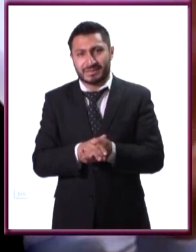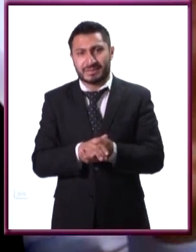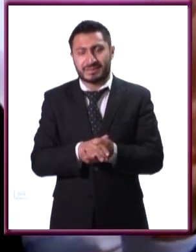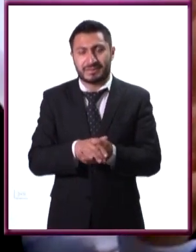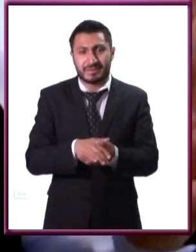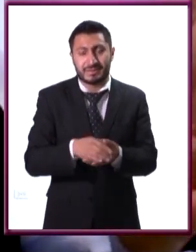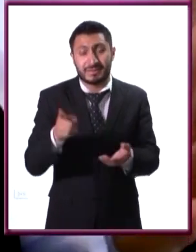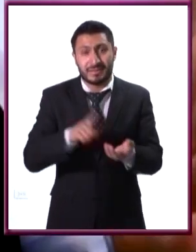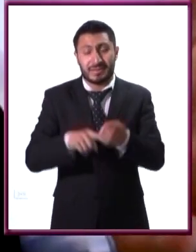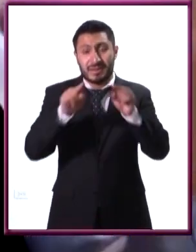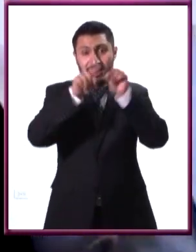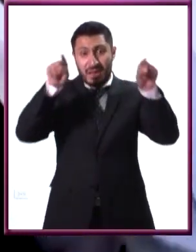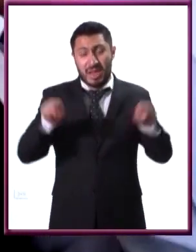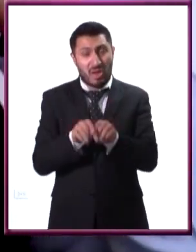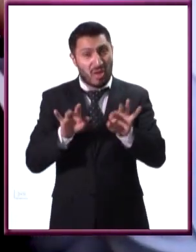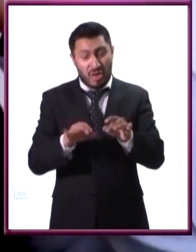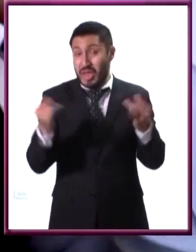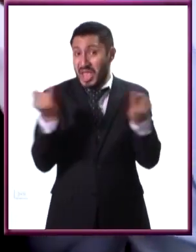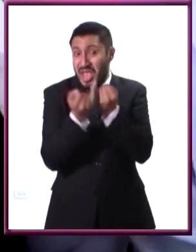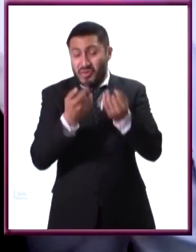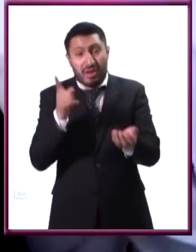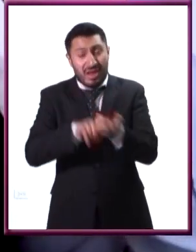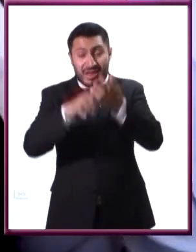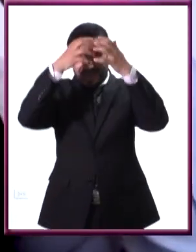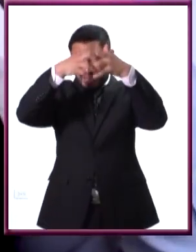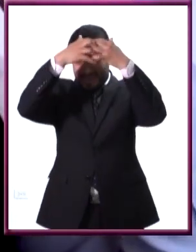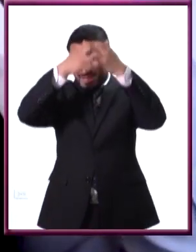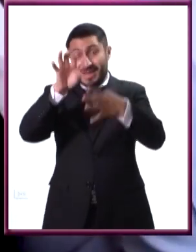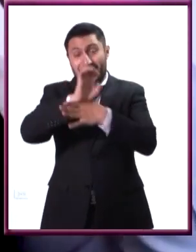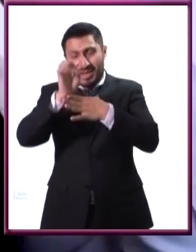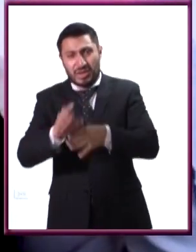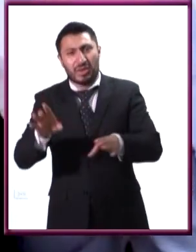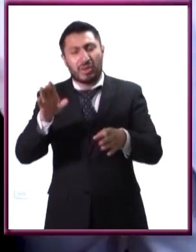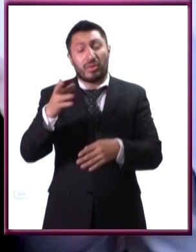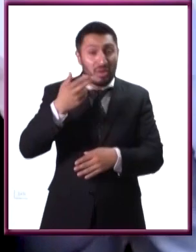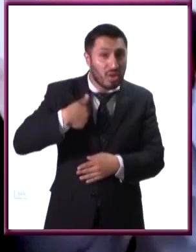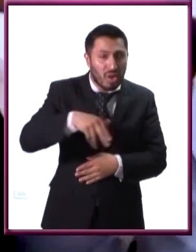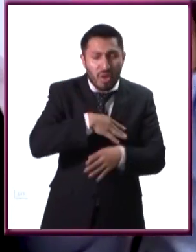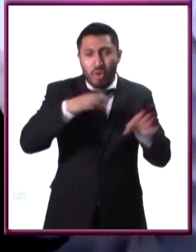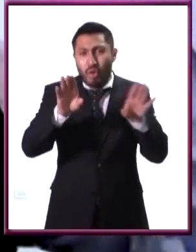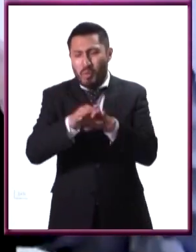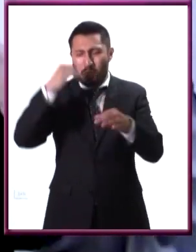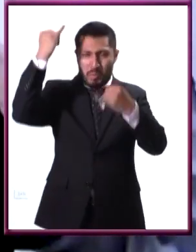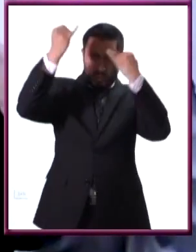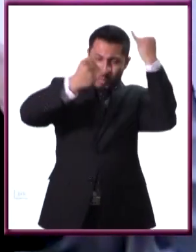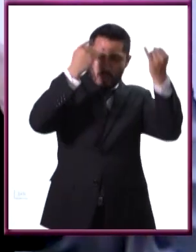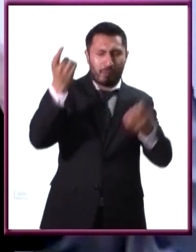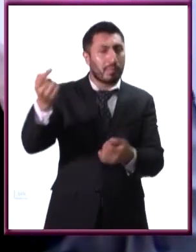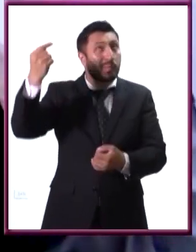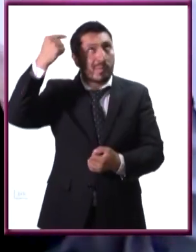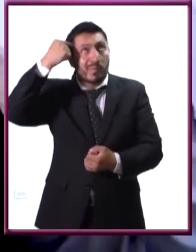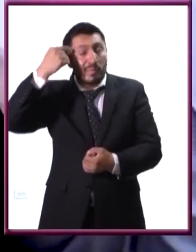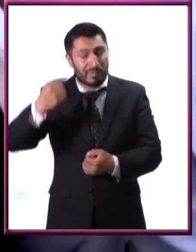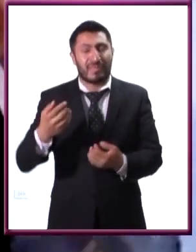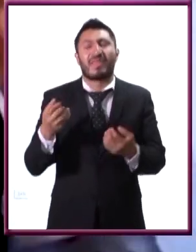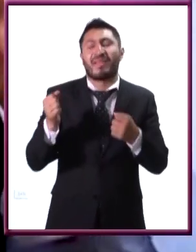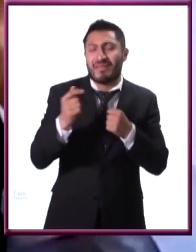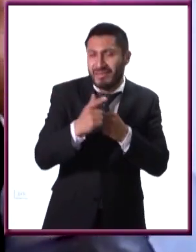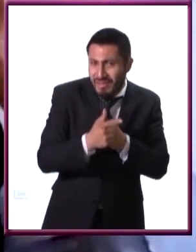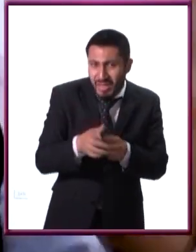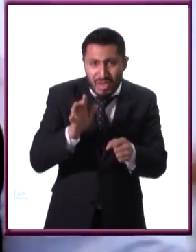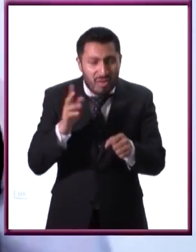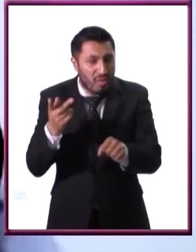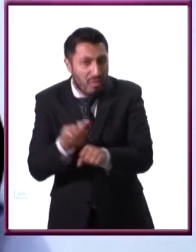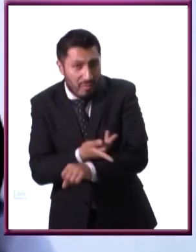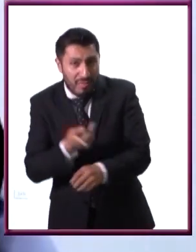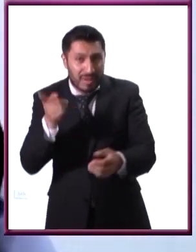al proceso que ocurre en una computadora, ocurre en nuestro cerebro. Entonces nosotros podemos imaginar hipotéticamente dentro de nuestra imaginación lo que